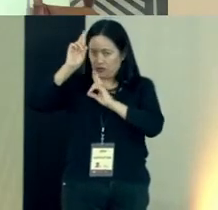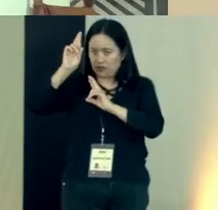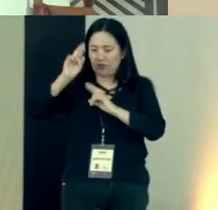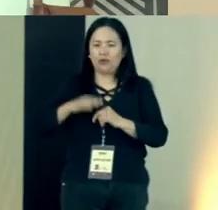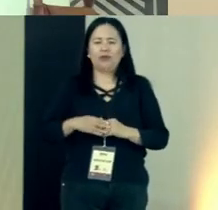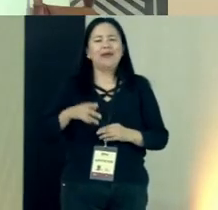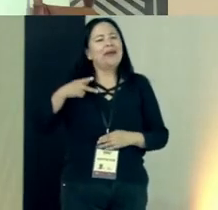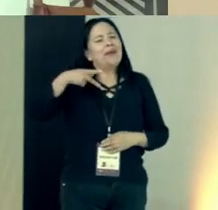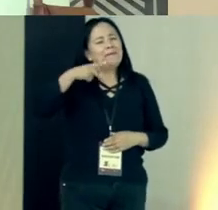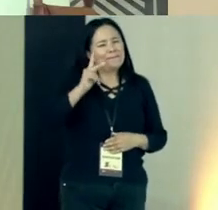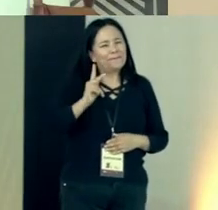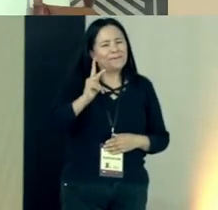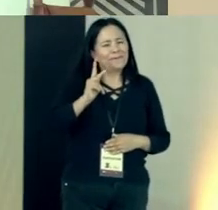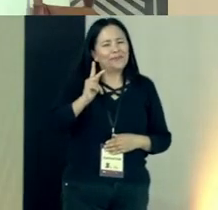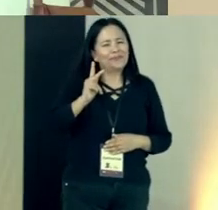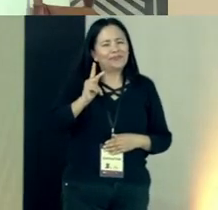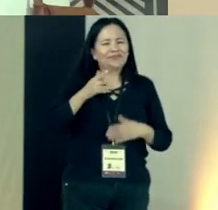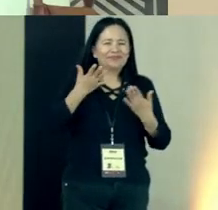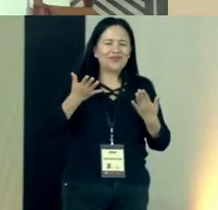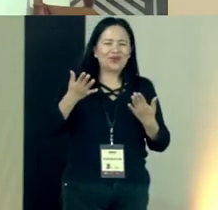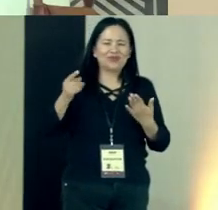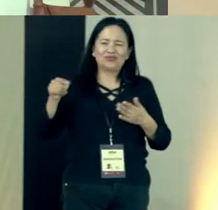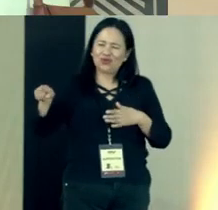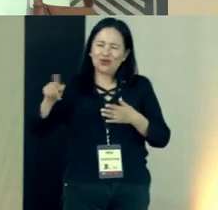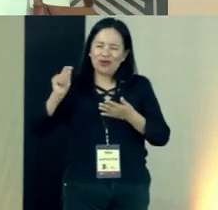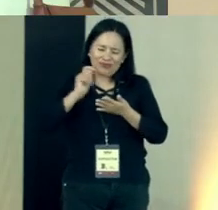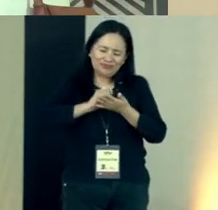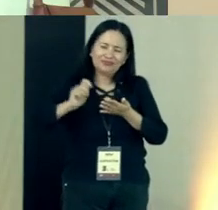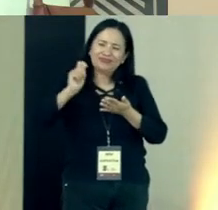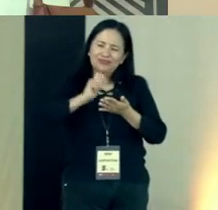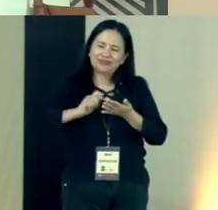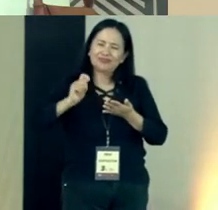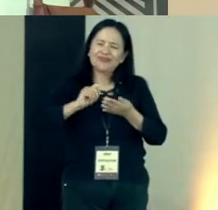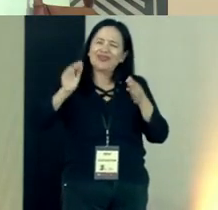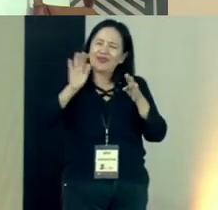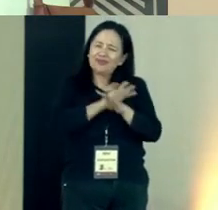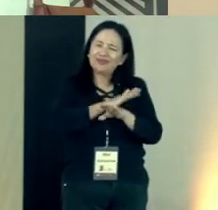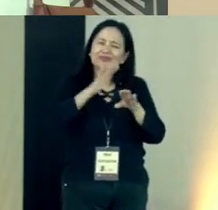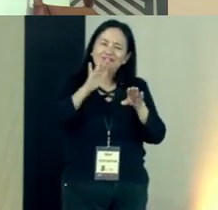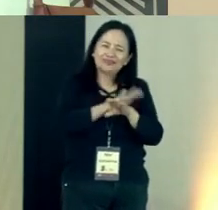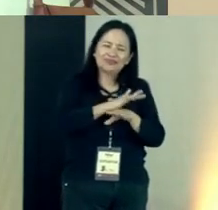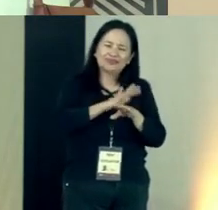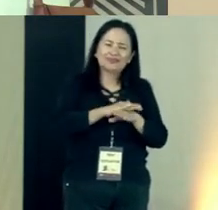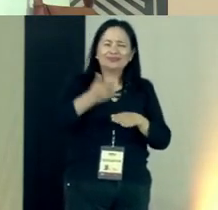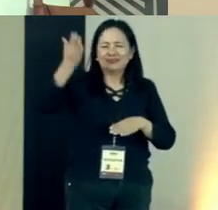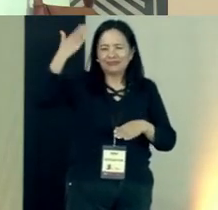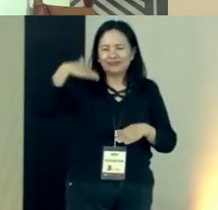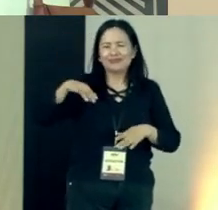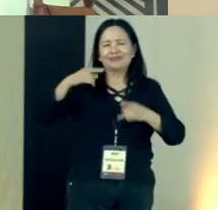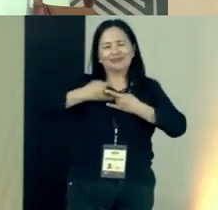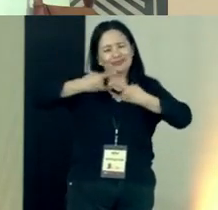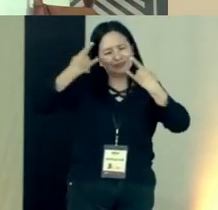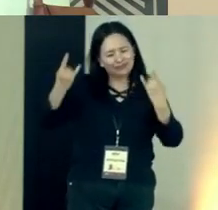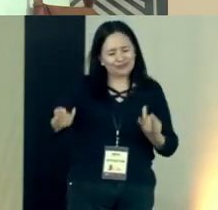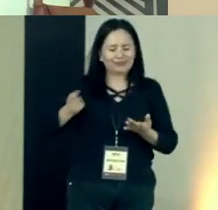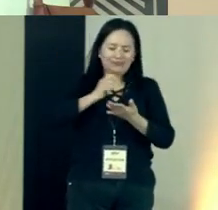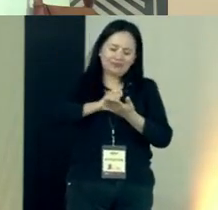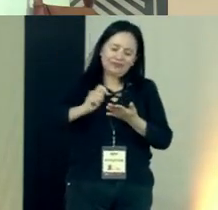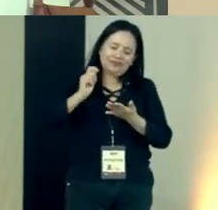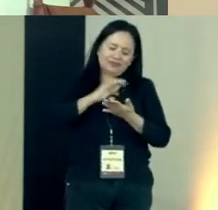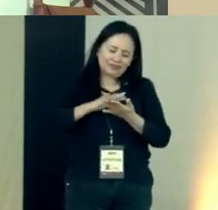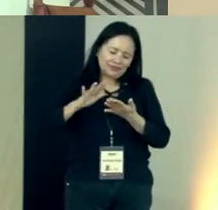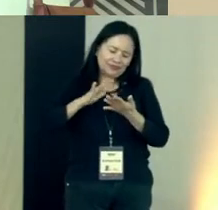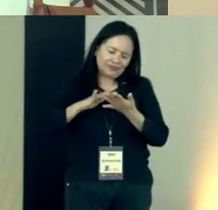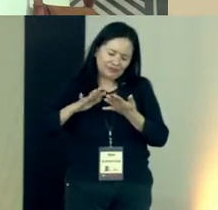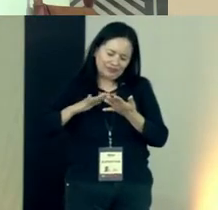la lectura que se ha hecho de este autor ha ido cambiando a lo largo del tiempo, y de pasar de unas lecturas que se centraban en, digamos, en